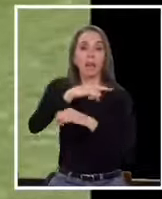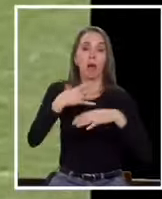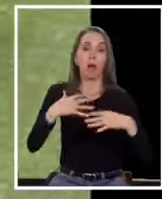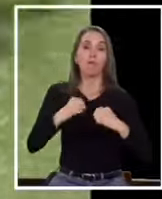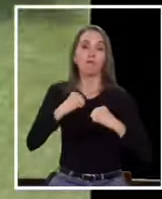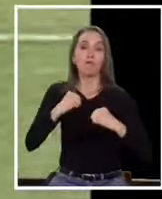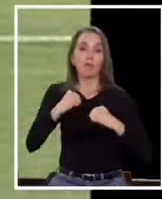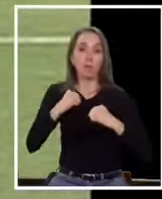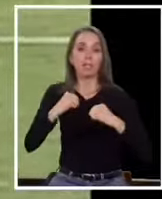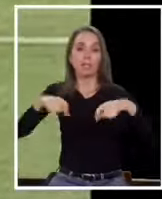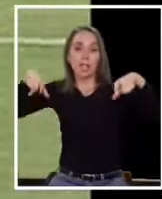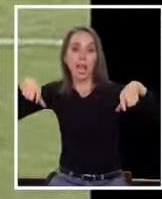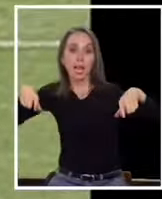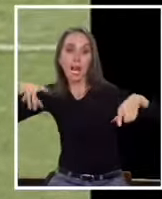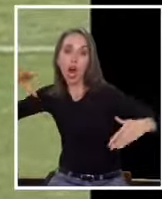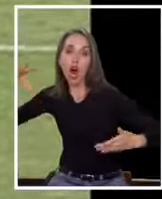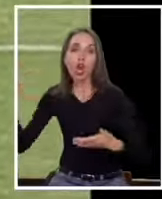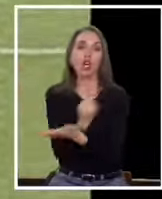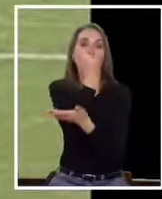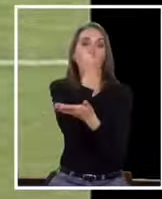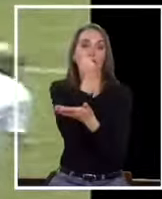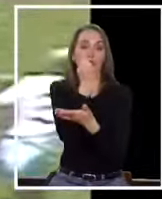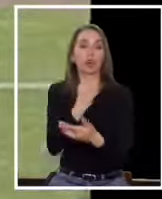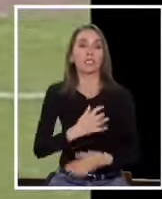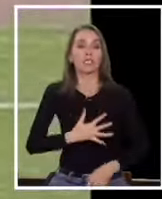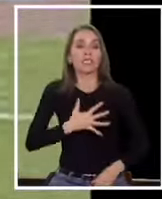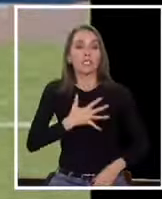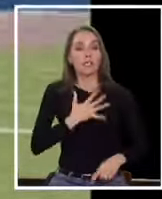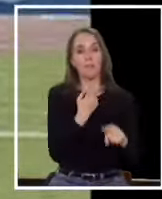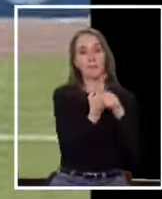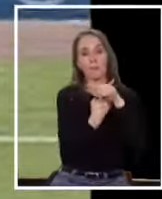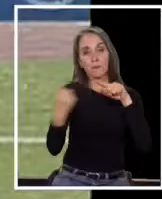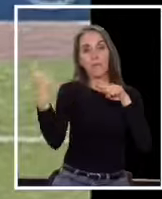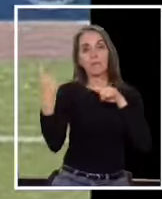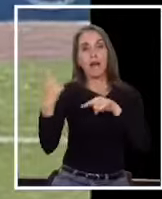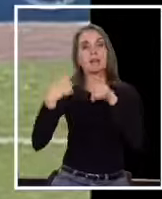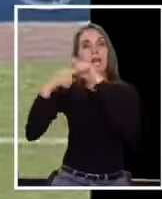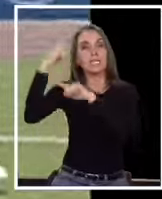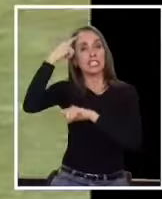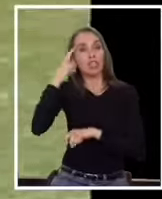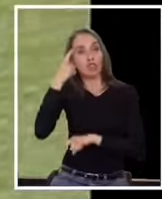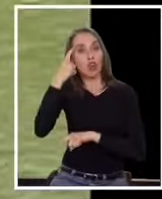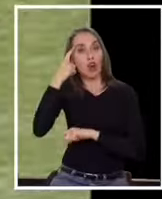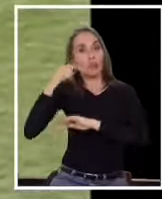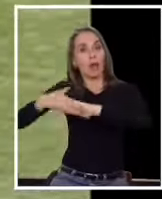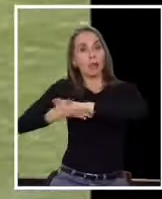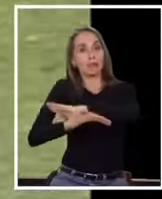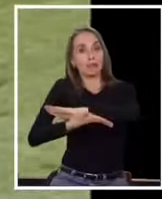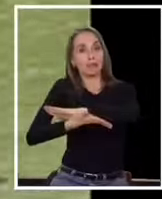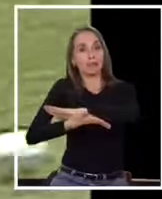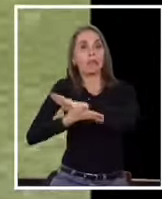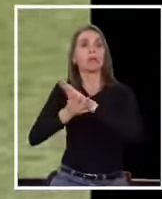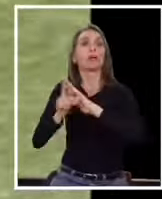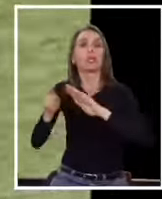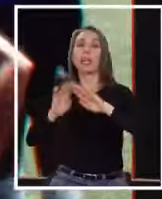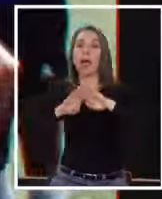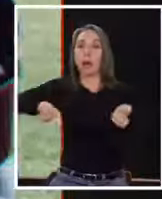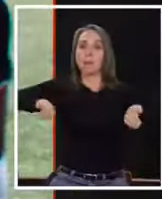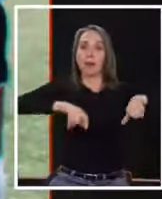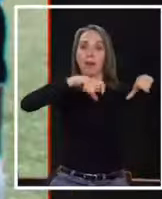y gloriosa dentro de la cancha y con un sentimiento de revancha por otra historia que estuvo muy lejana a un campo de